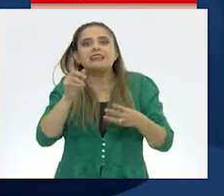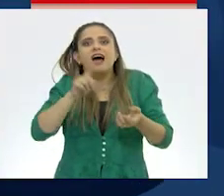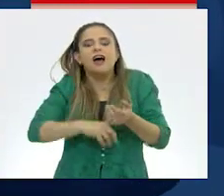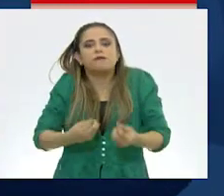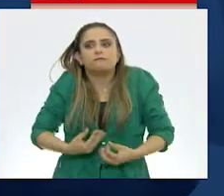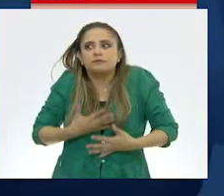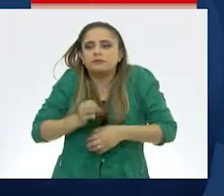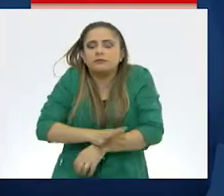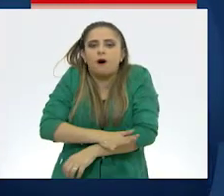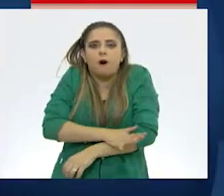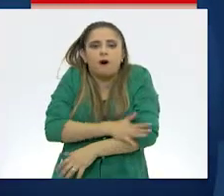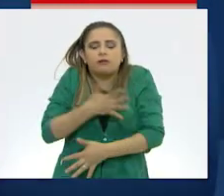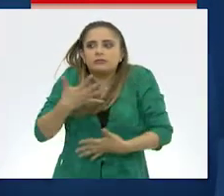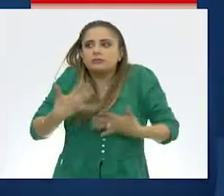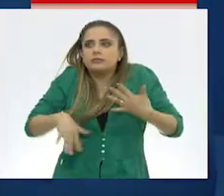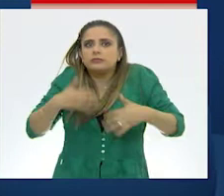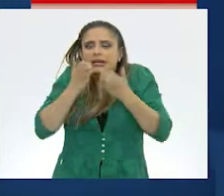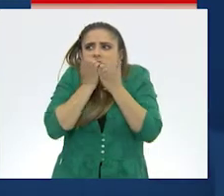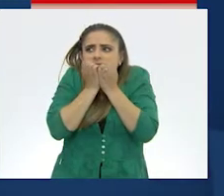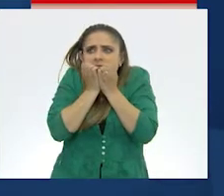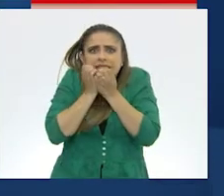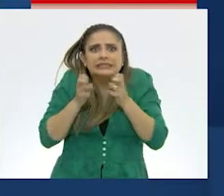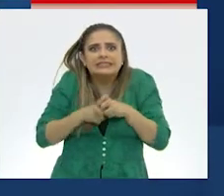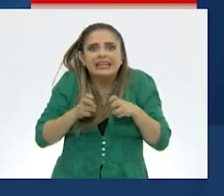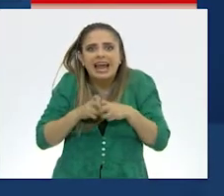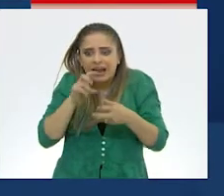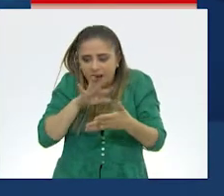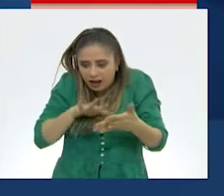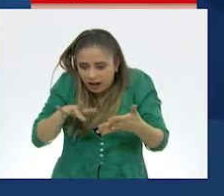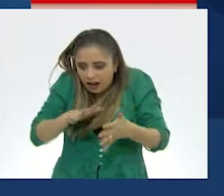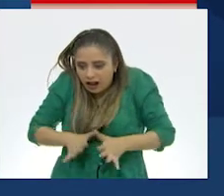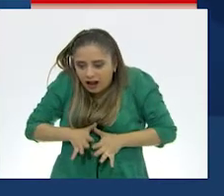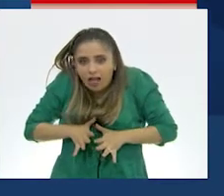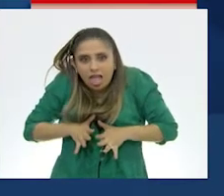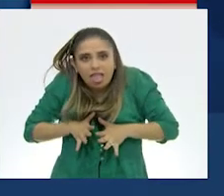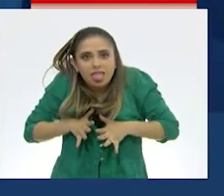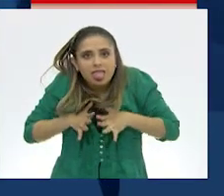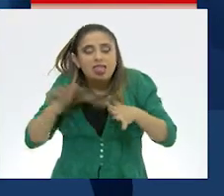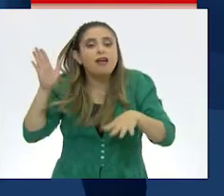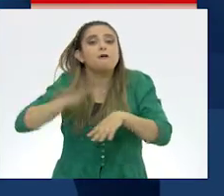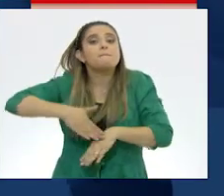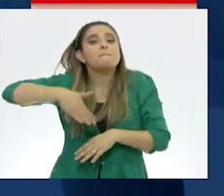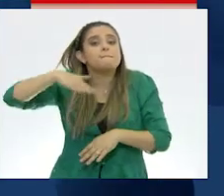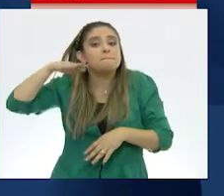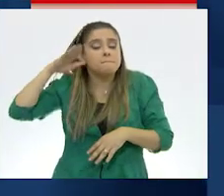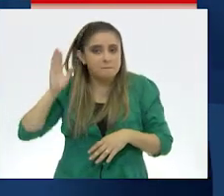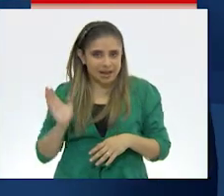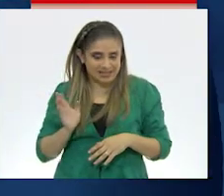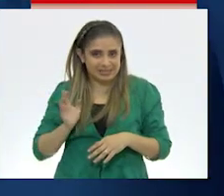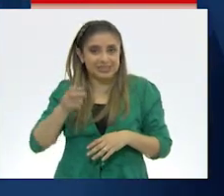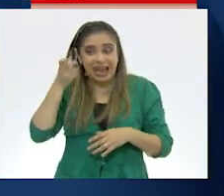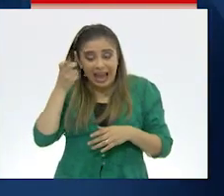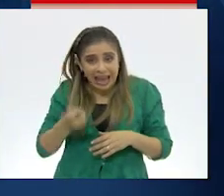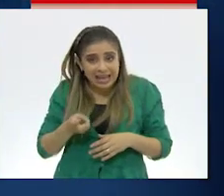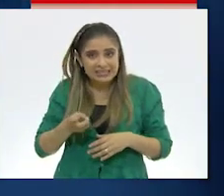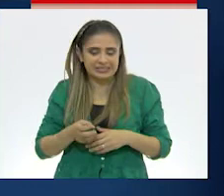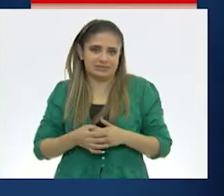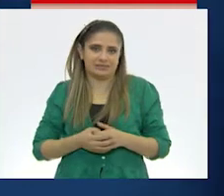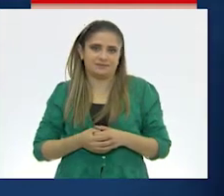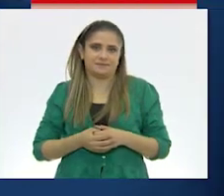cuento. Es el momento más crítico, con mayor tensión, donde ocurre algo decisivo que marcará el